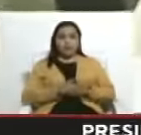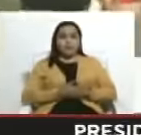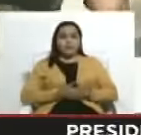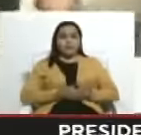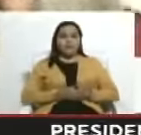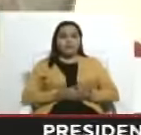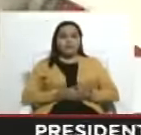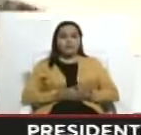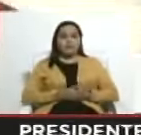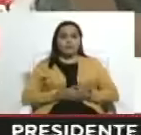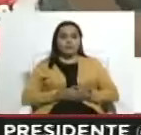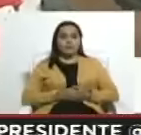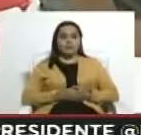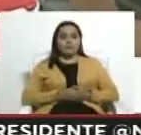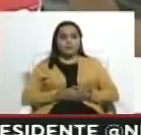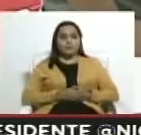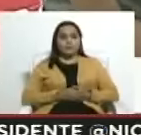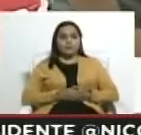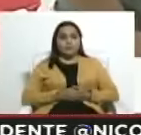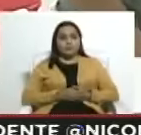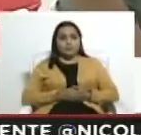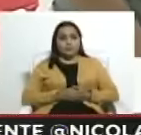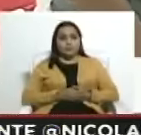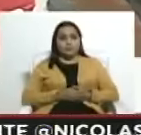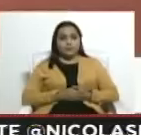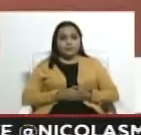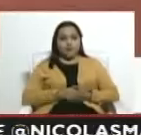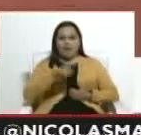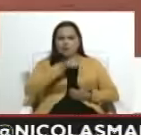Y fue la gente de la MUC